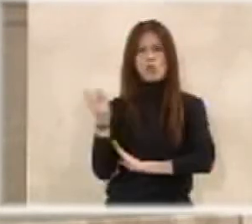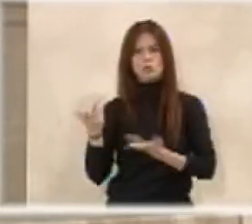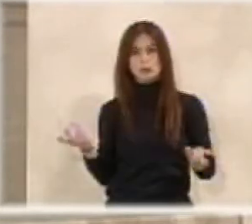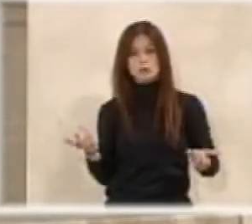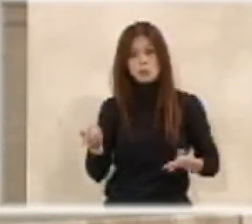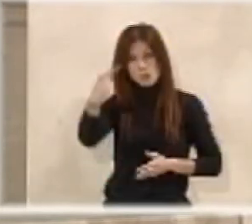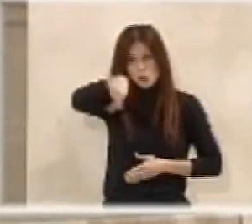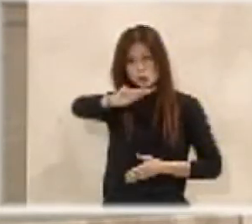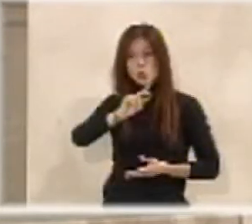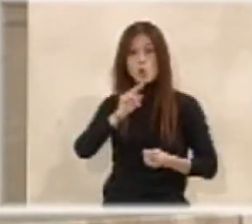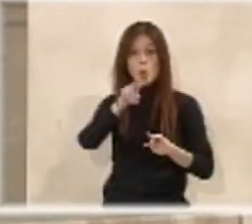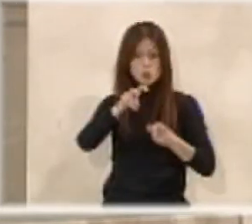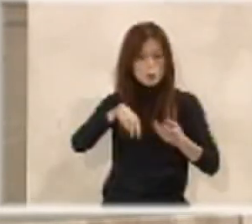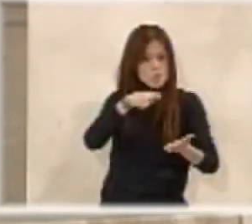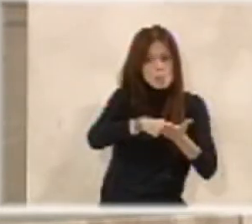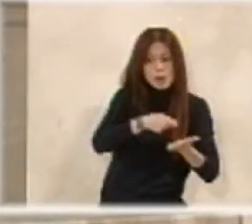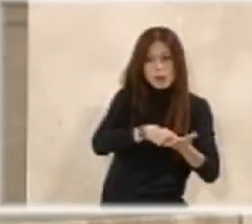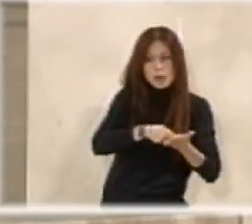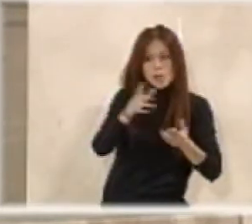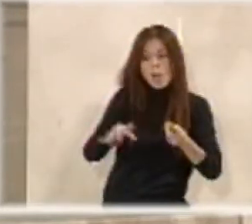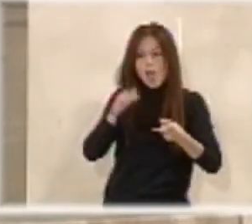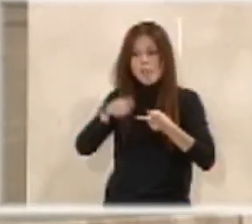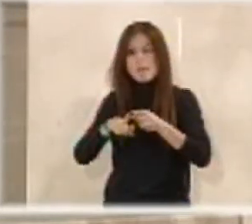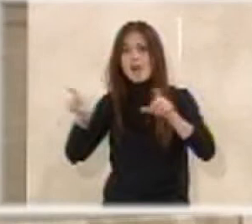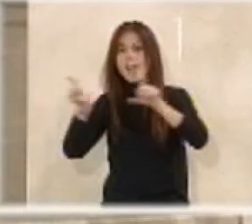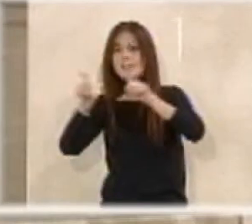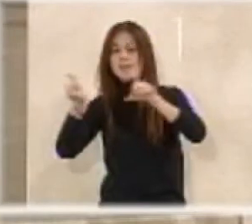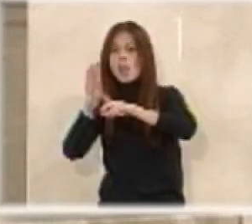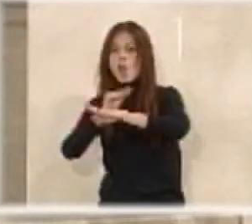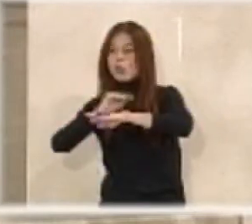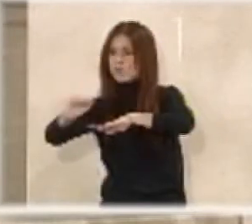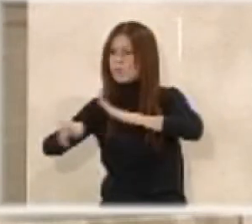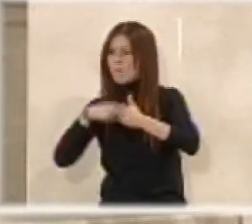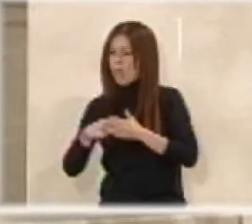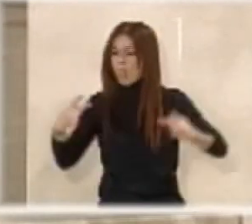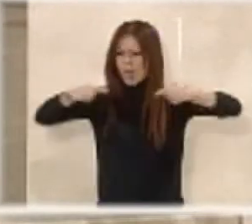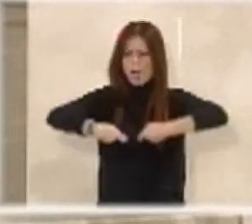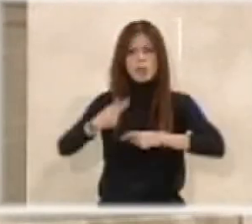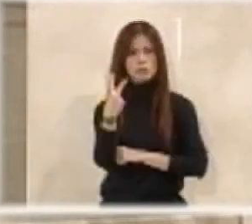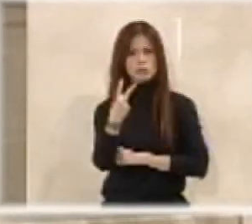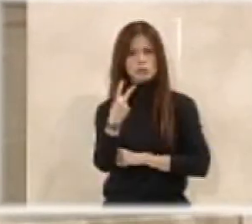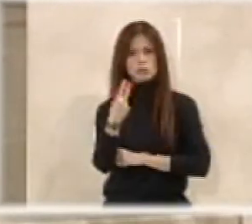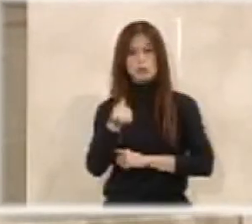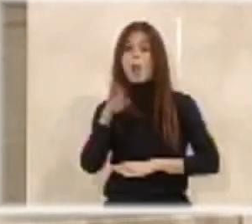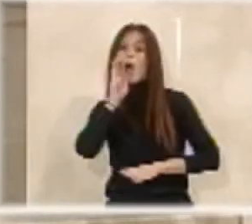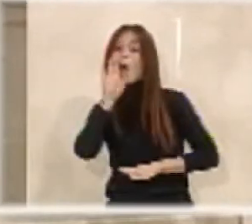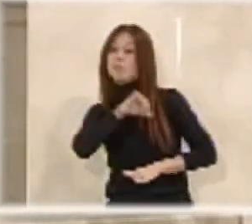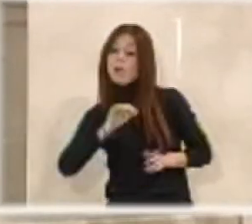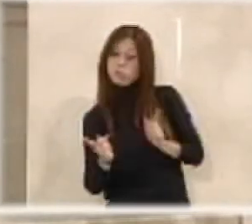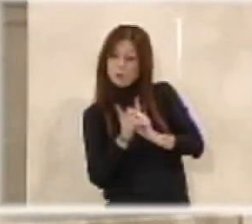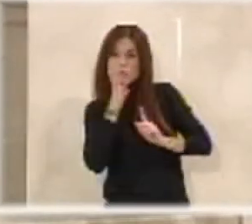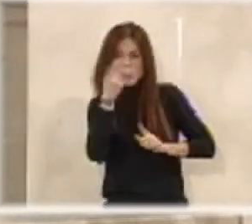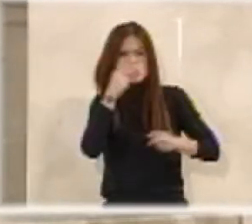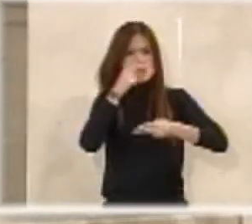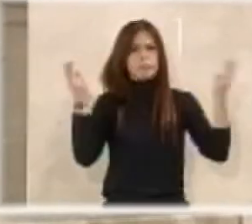lado pagando una contribución y por otro lado pagándola a una entidad de conservación. Pero yo se lo he dicho en privado y se lo digo en